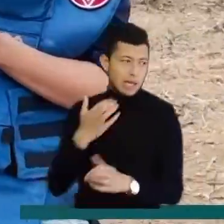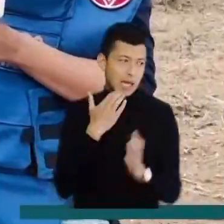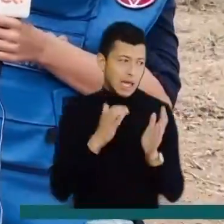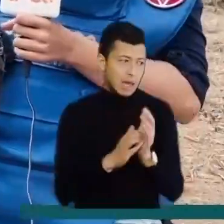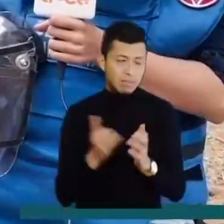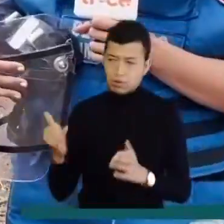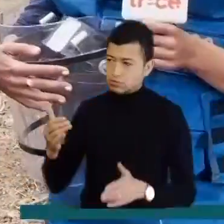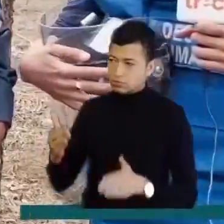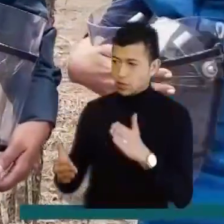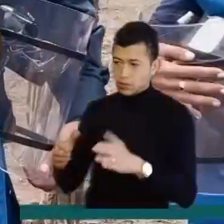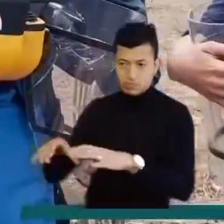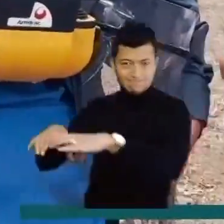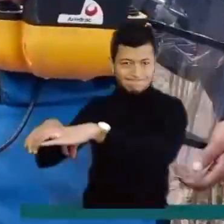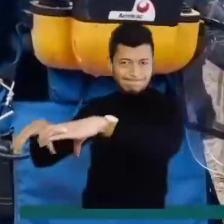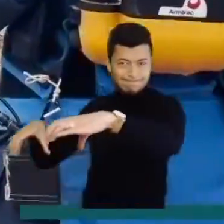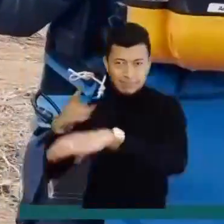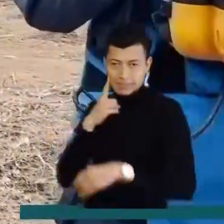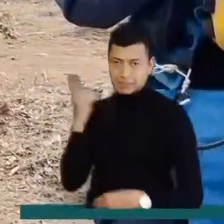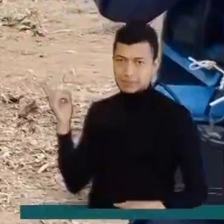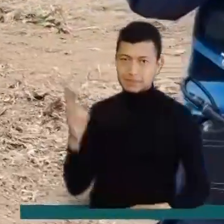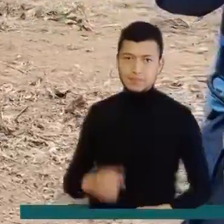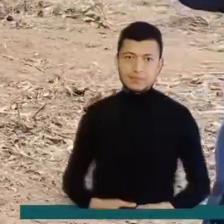como esta.